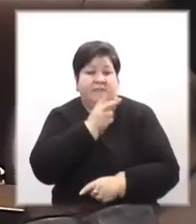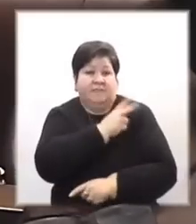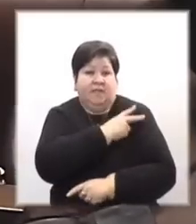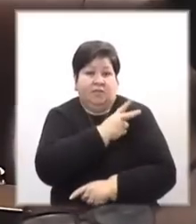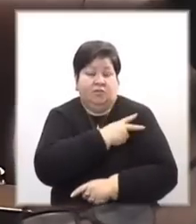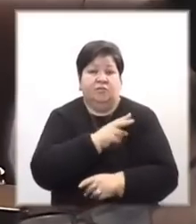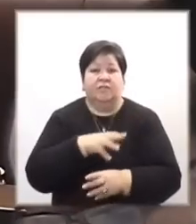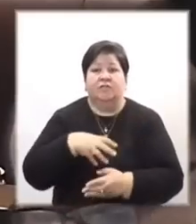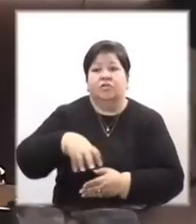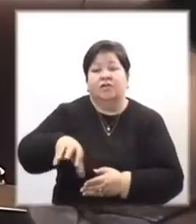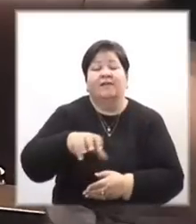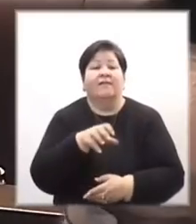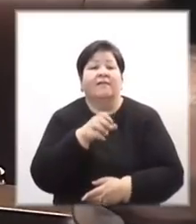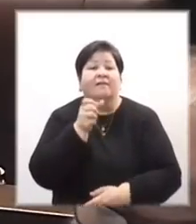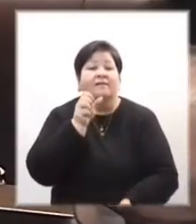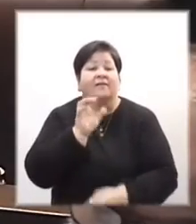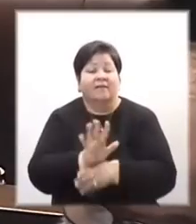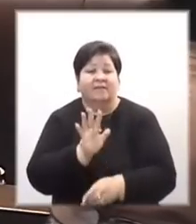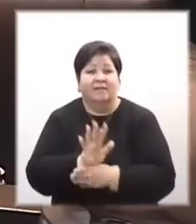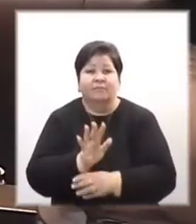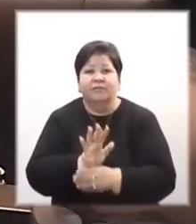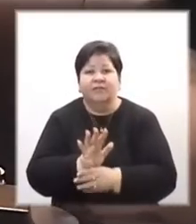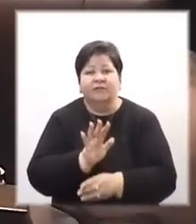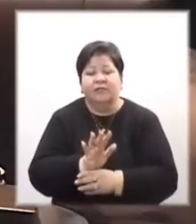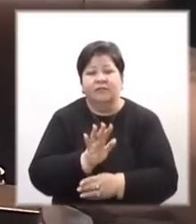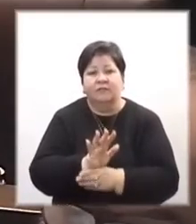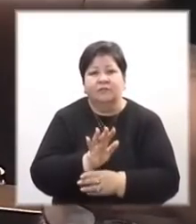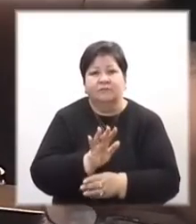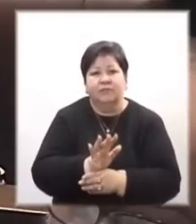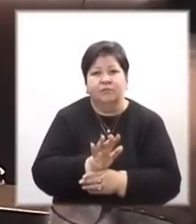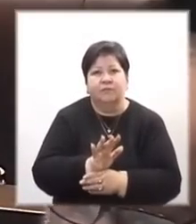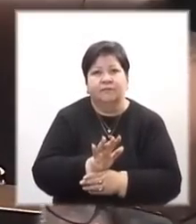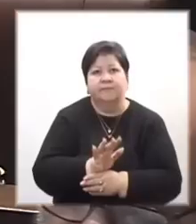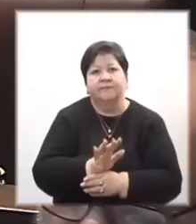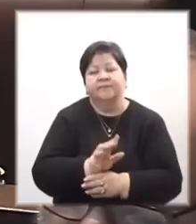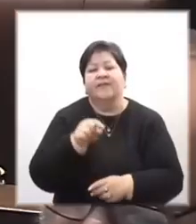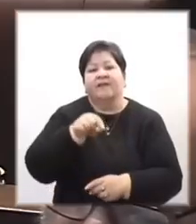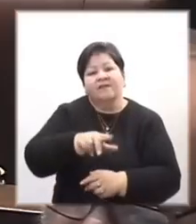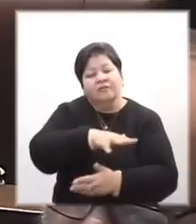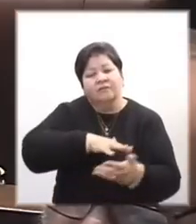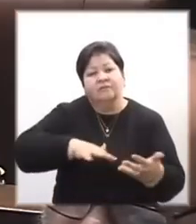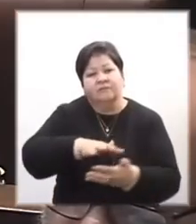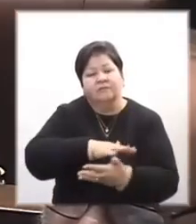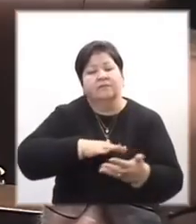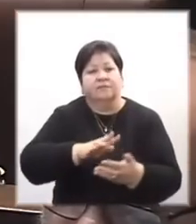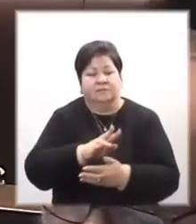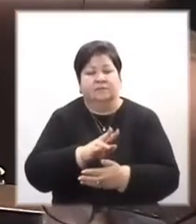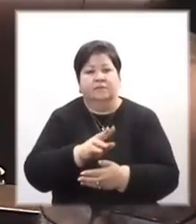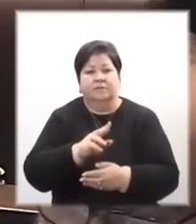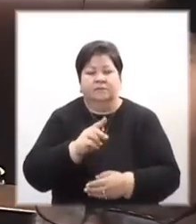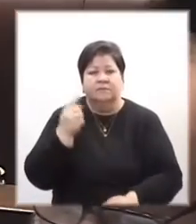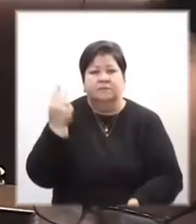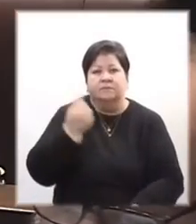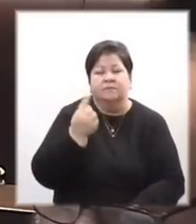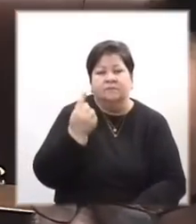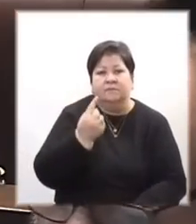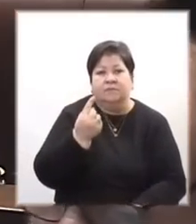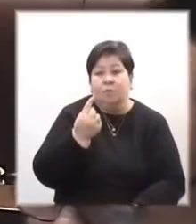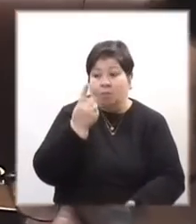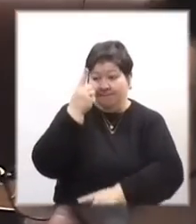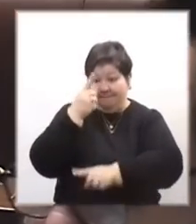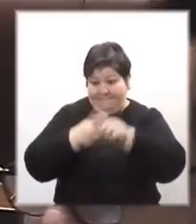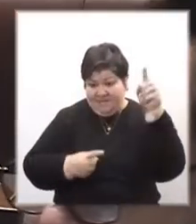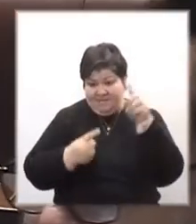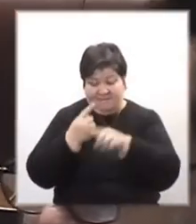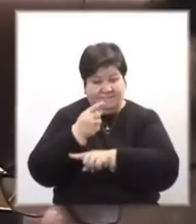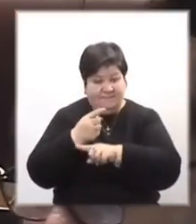seccional Quinta, en la cual le manifestaron el deterioro de las condiciones de seguridad de ese barrio. Un mes y medio antes de